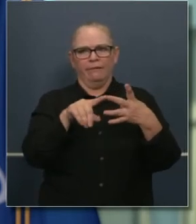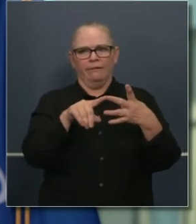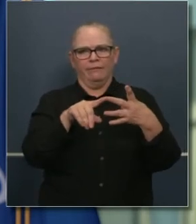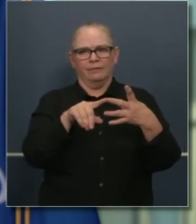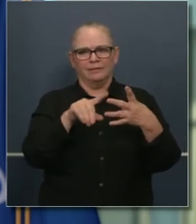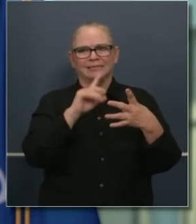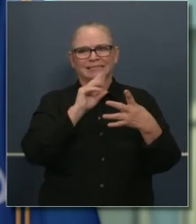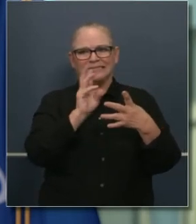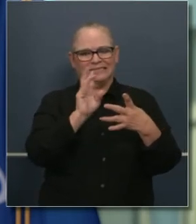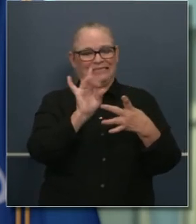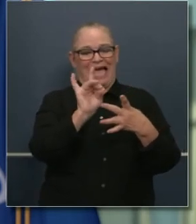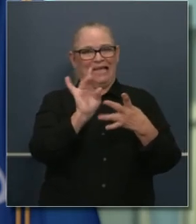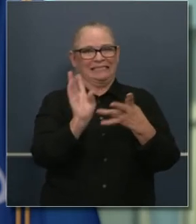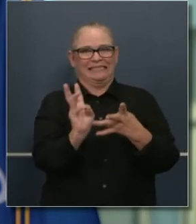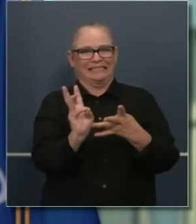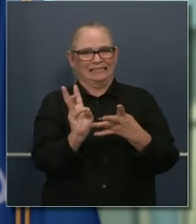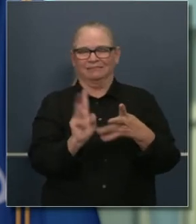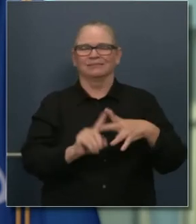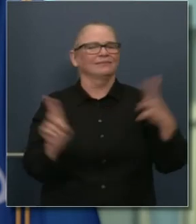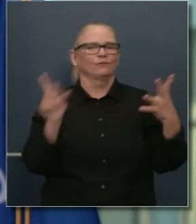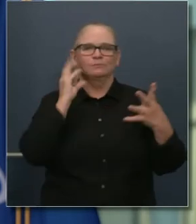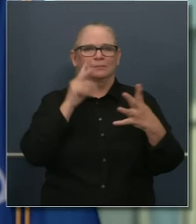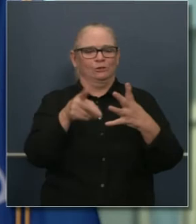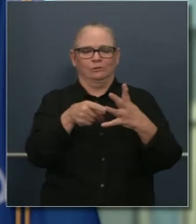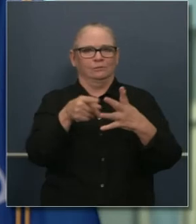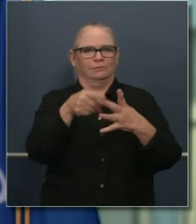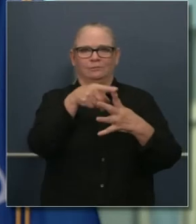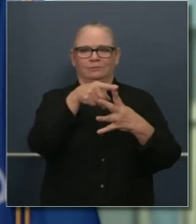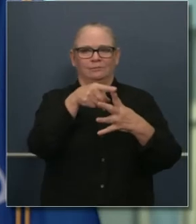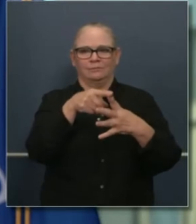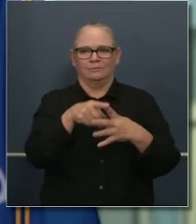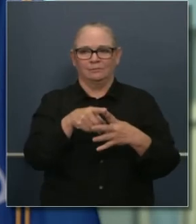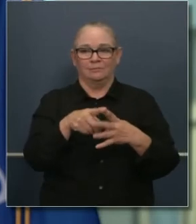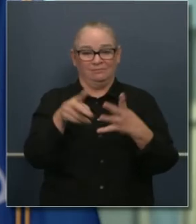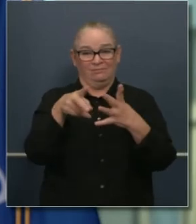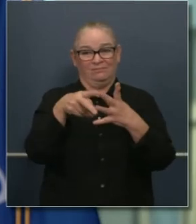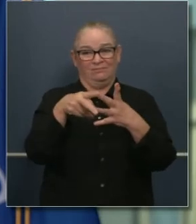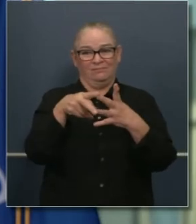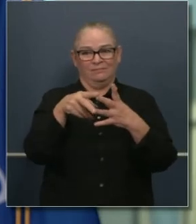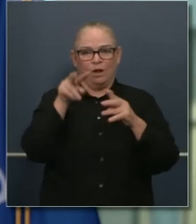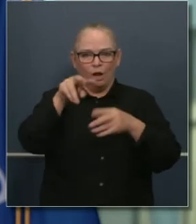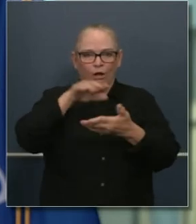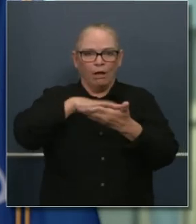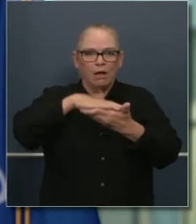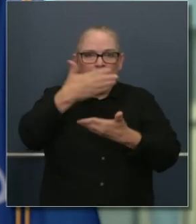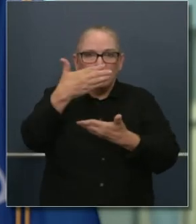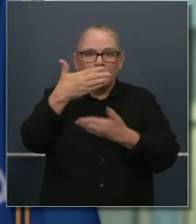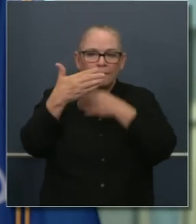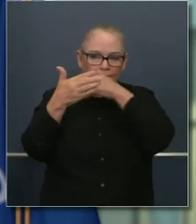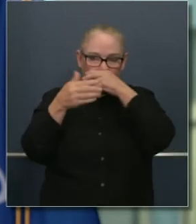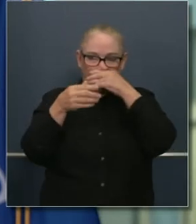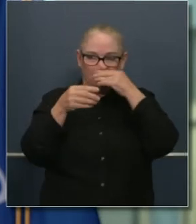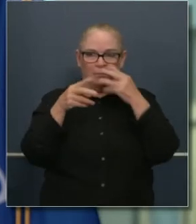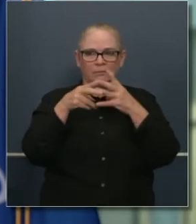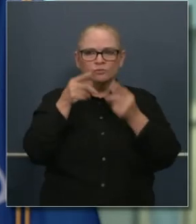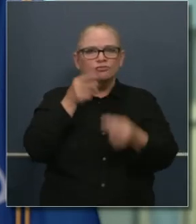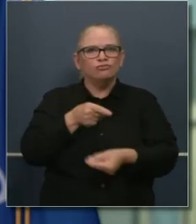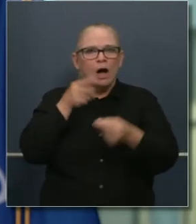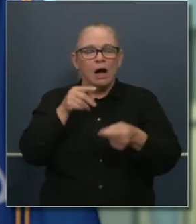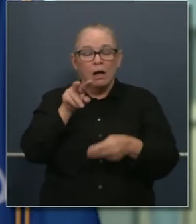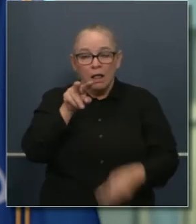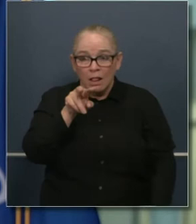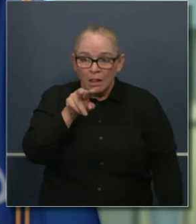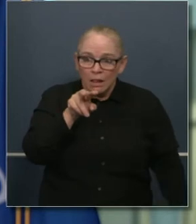8 años que han sido más complicados ellos están en frente de una pantalla actualmente están luchando por